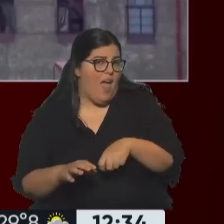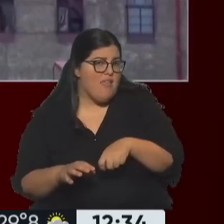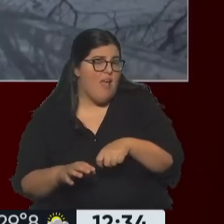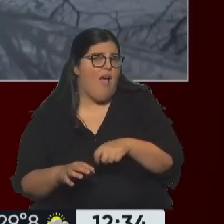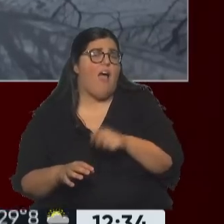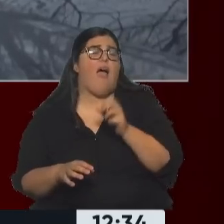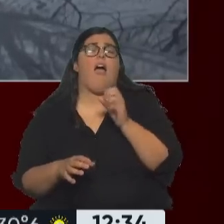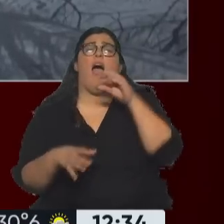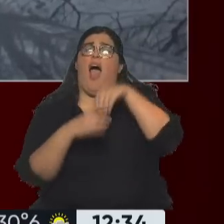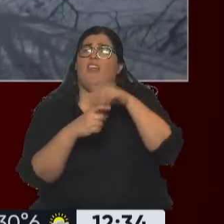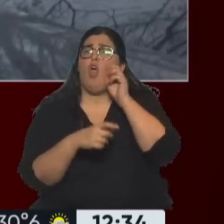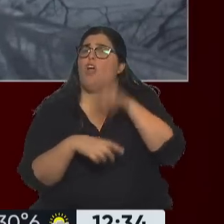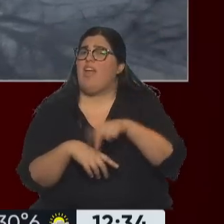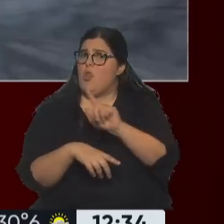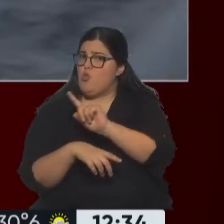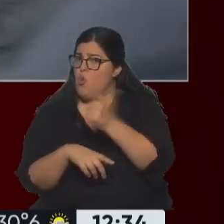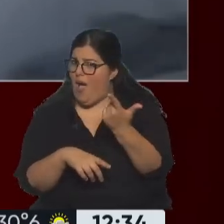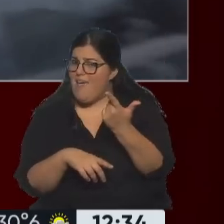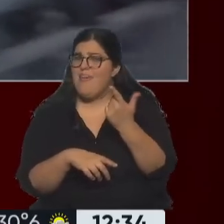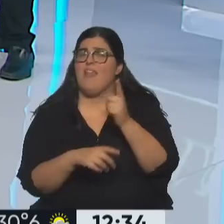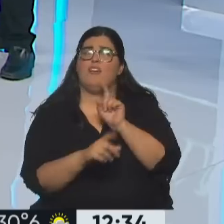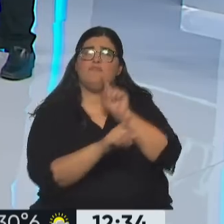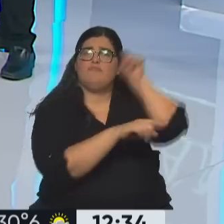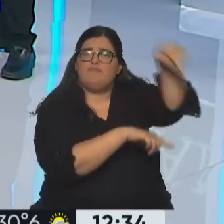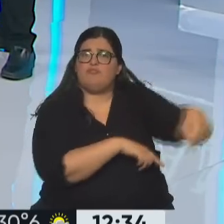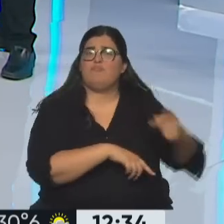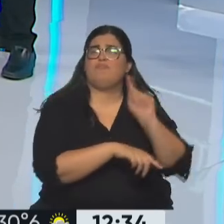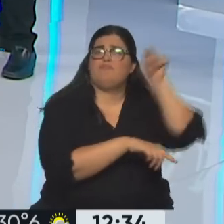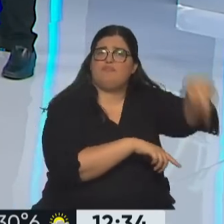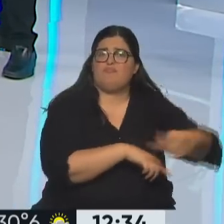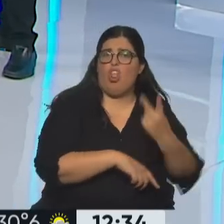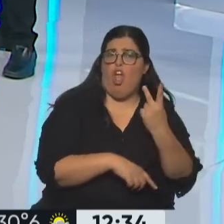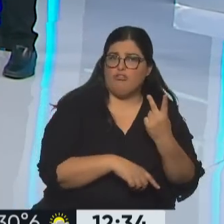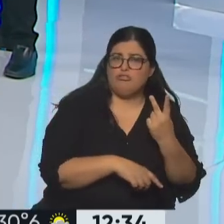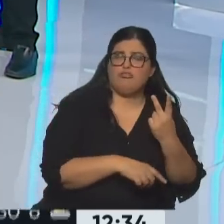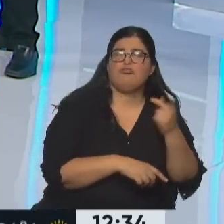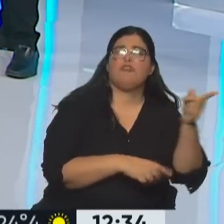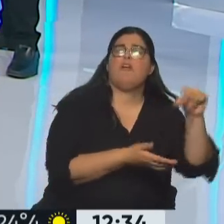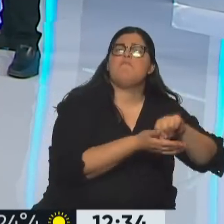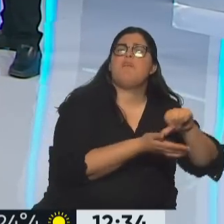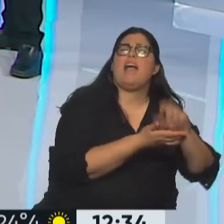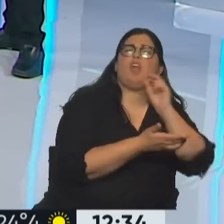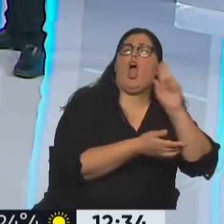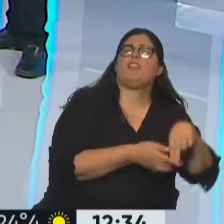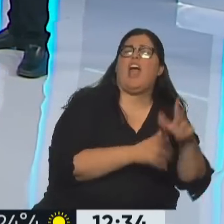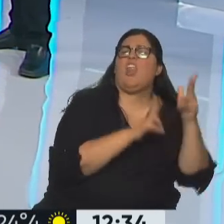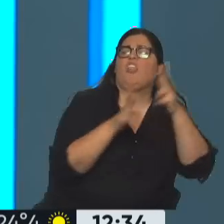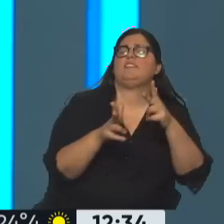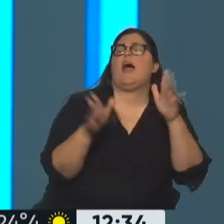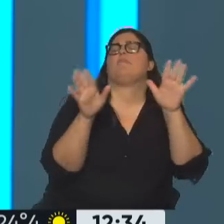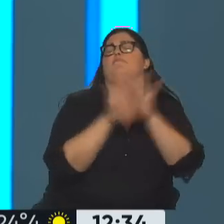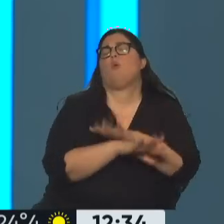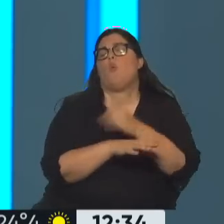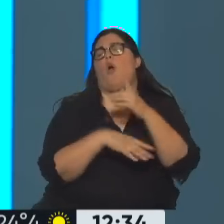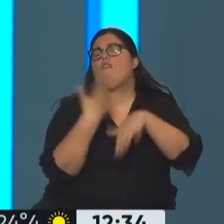a Polonia, la pregunta es, bueno, está bien, todo pasó diciendo, bueno, es un malentendido, pero es evidente que hay un sesgo muy claro en